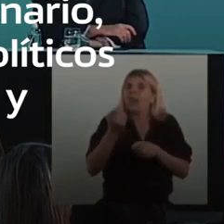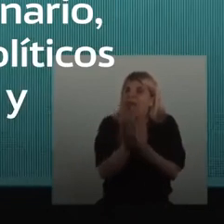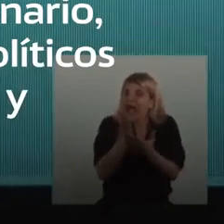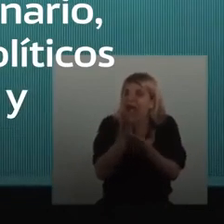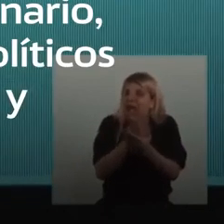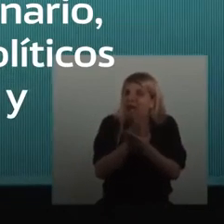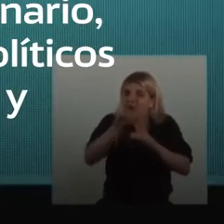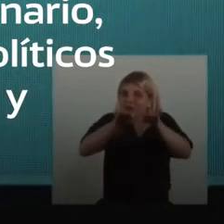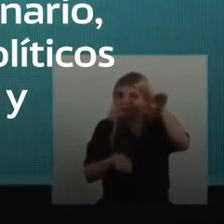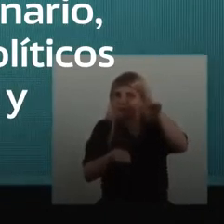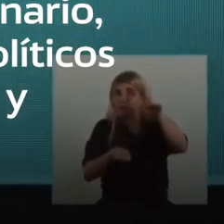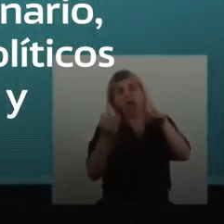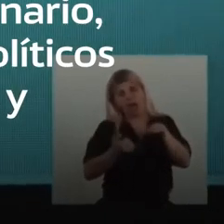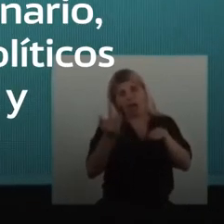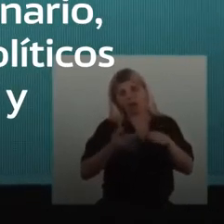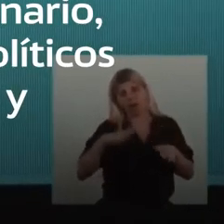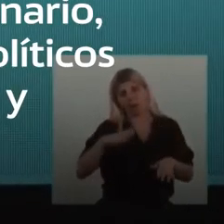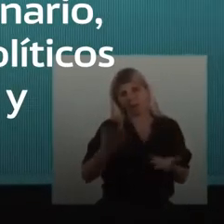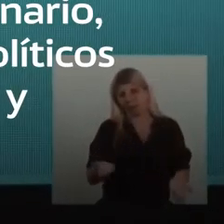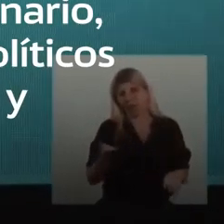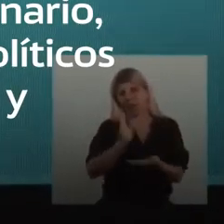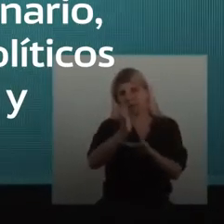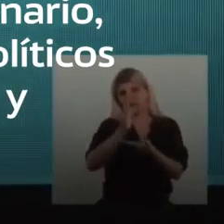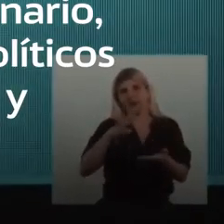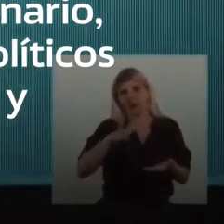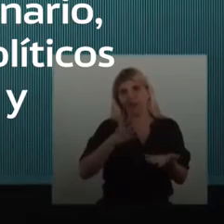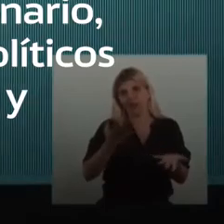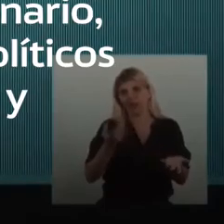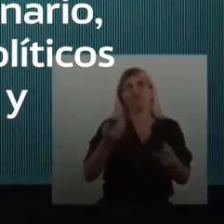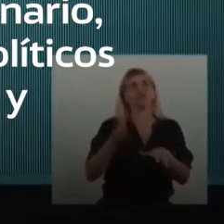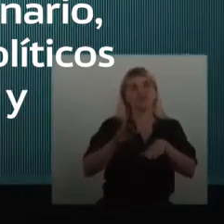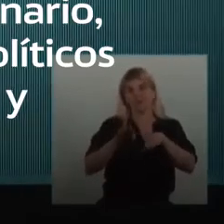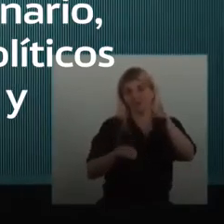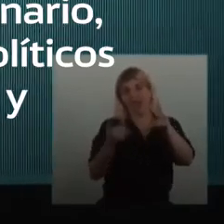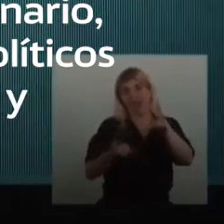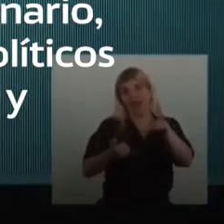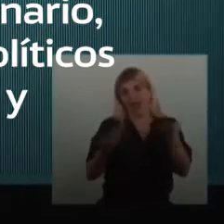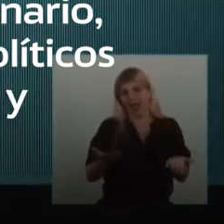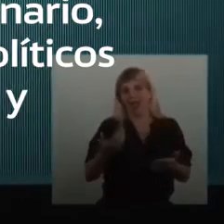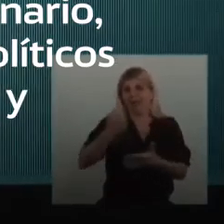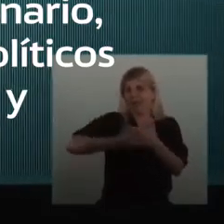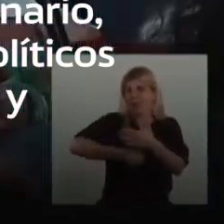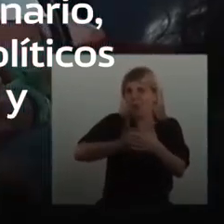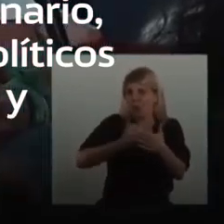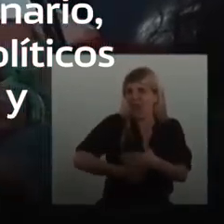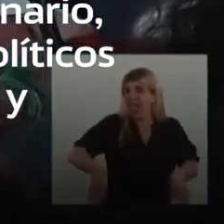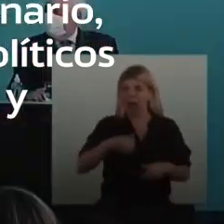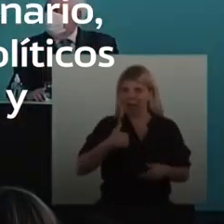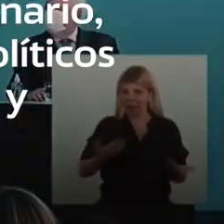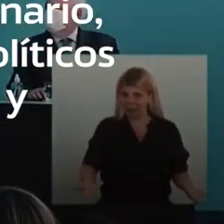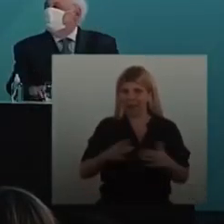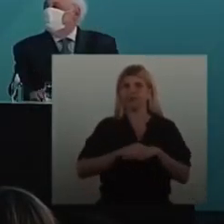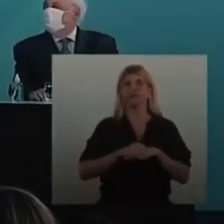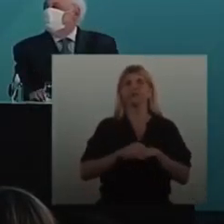desequilibrios aún existen. Porque está claro que no terminó aquí la batalla por la igualdad de la que nosotros estamos hablando.